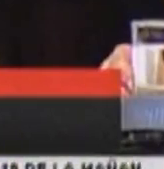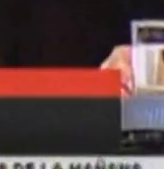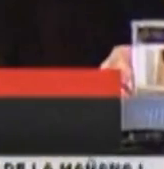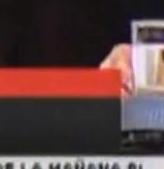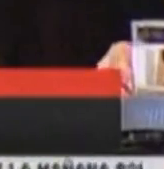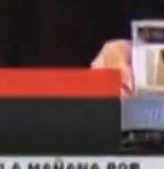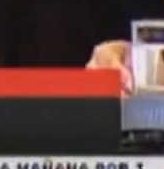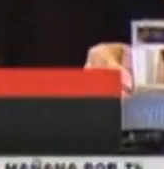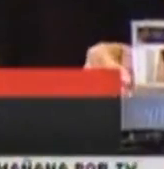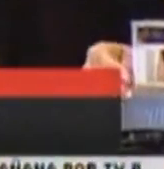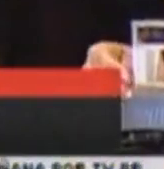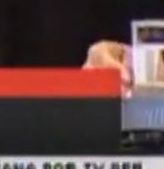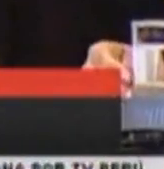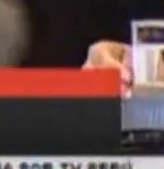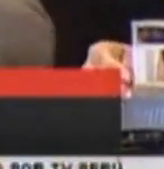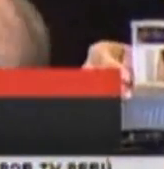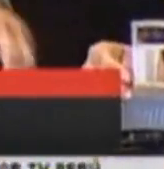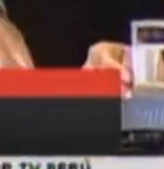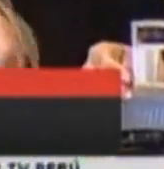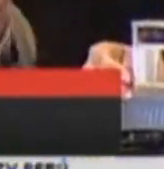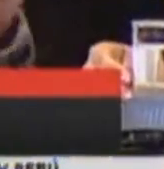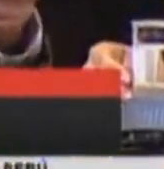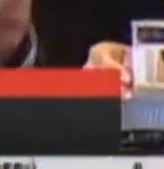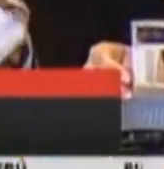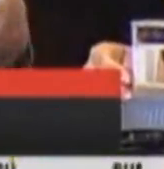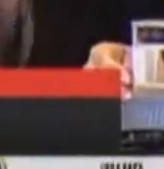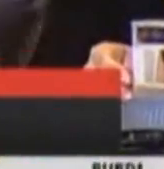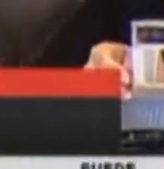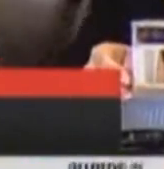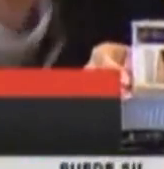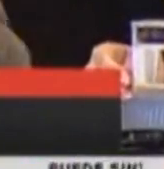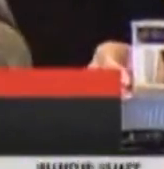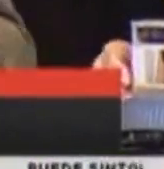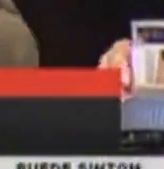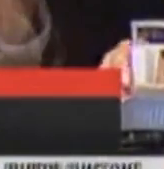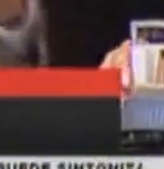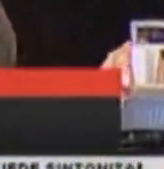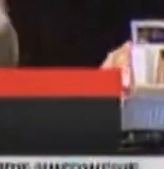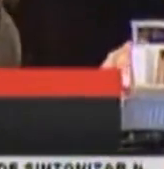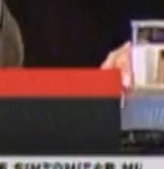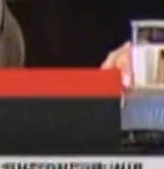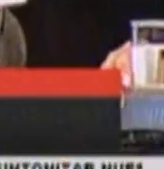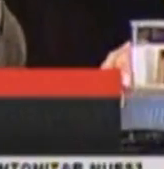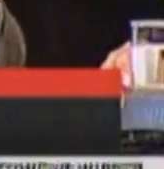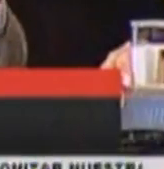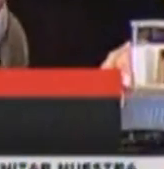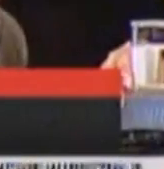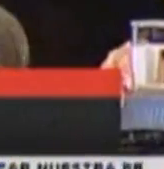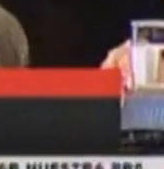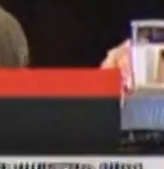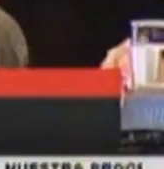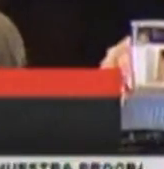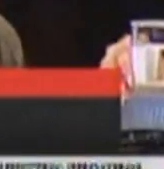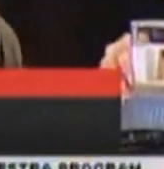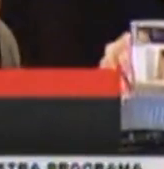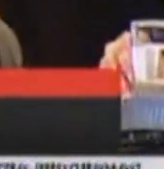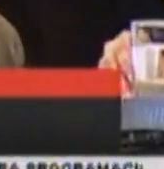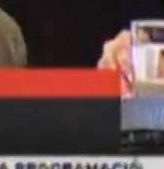políticas sectoriales más claras. Eso es lo que hemos hecho en este, este fue un primer intento que se entregó en noviembre, ustedes lo pueden